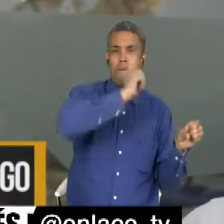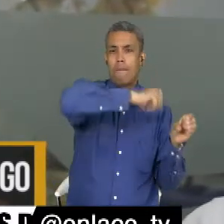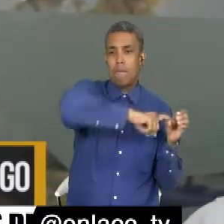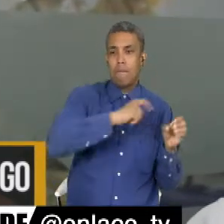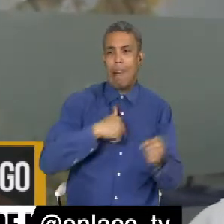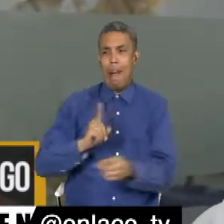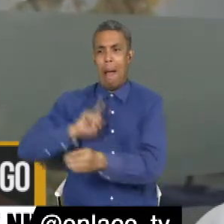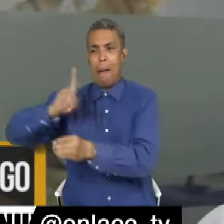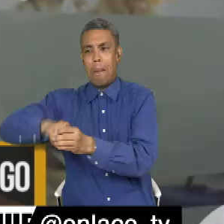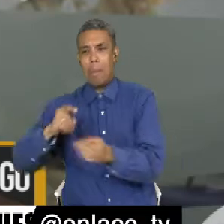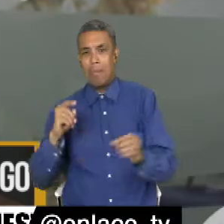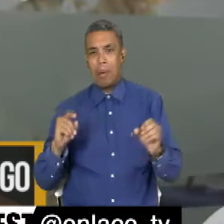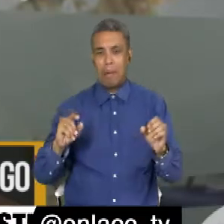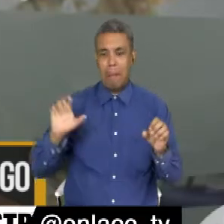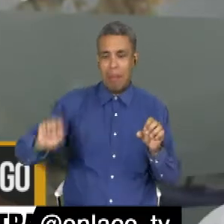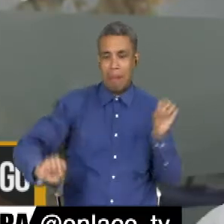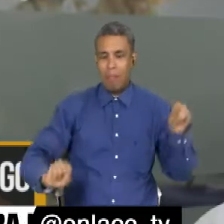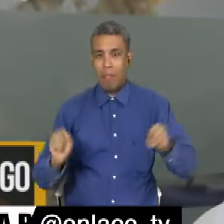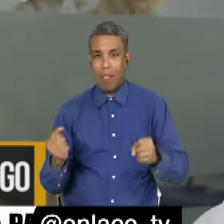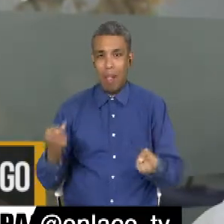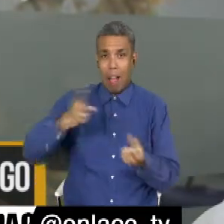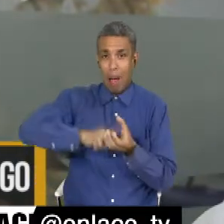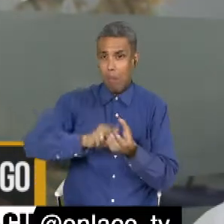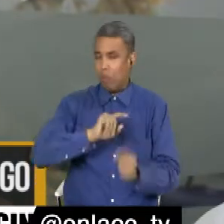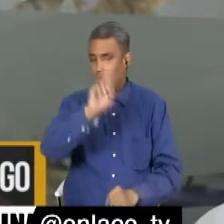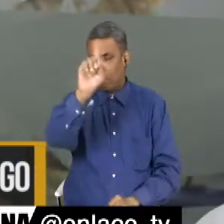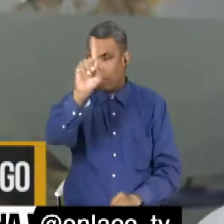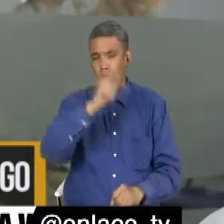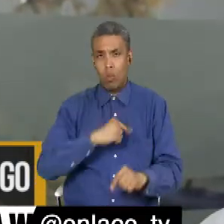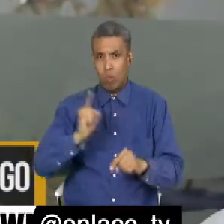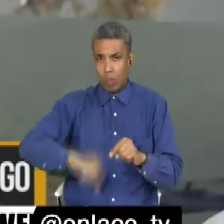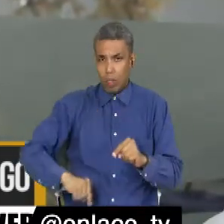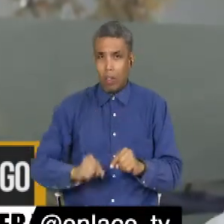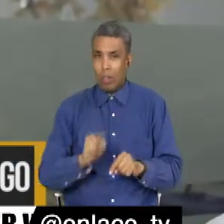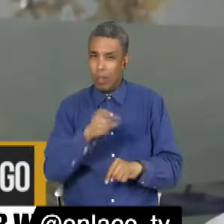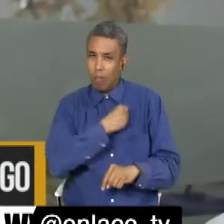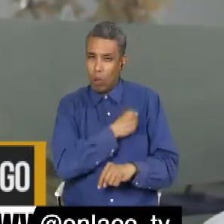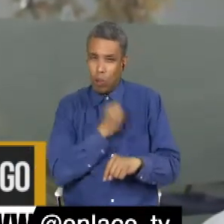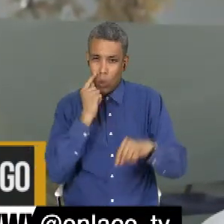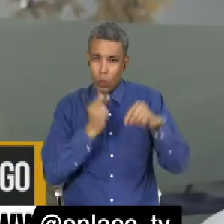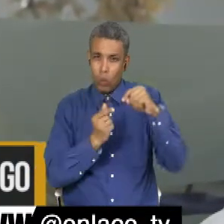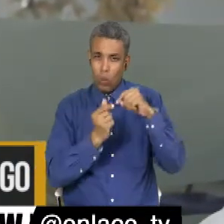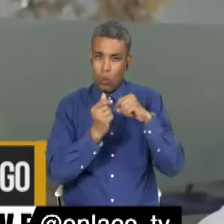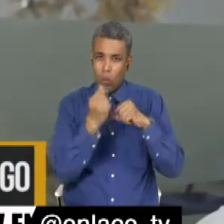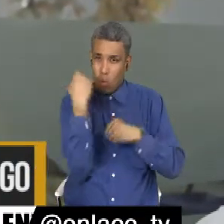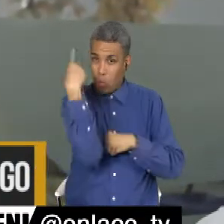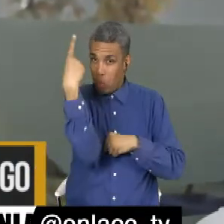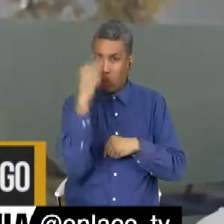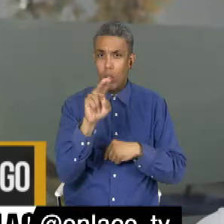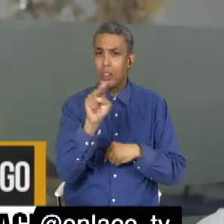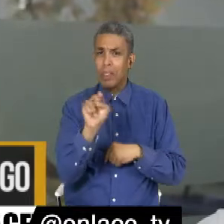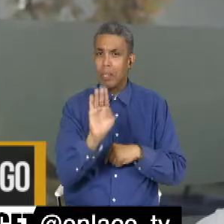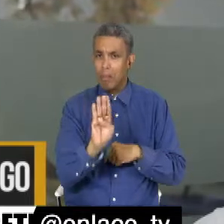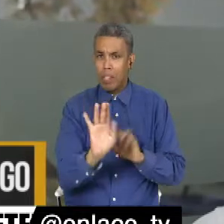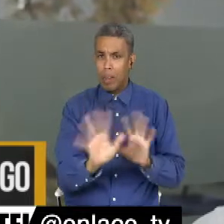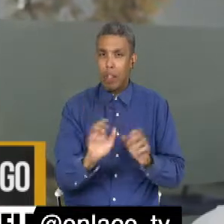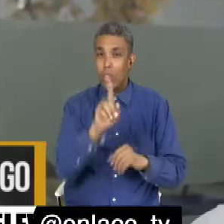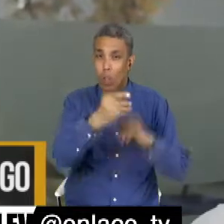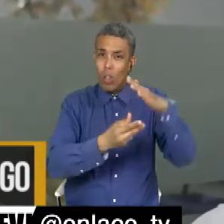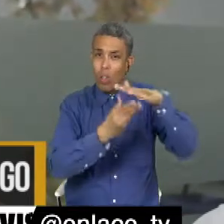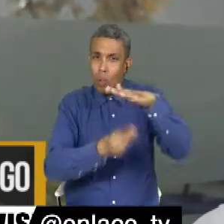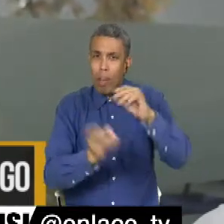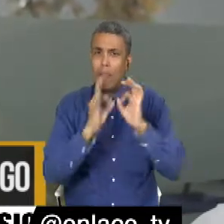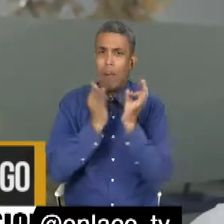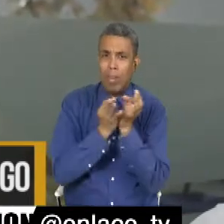afiliarse al régimen subsidiado. Les pedimos por favor que lleven fotocopia de los documentos, el del cabeza de hogar y el